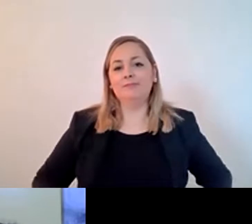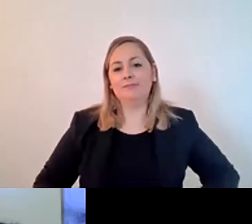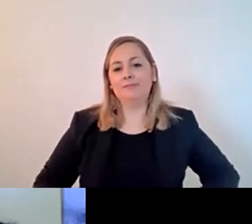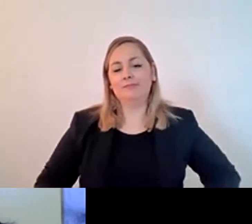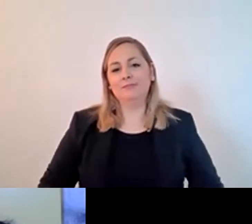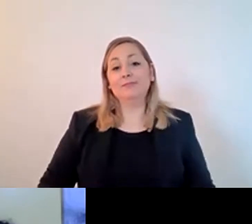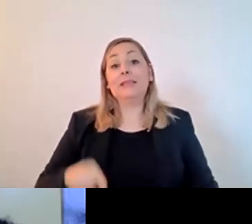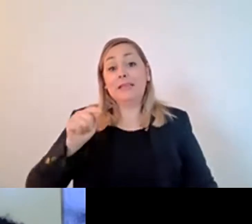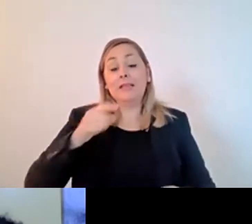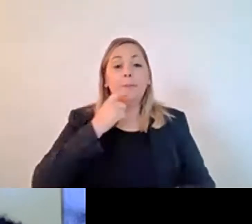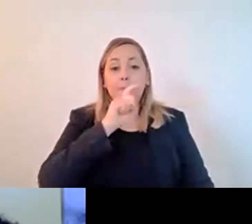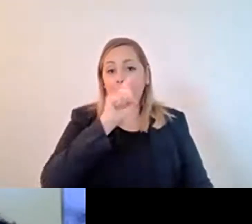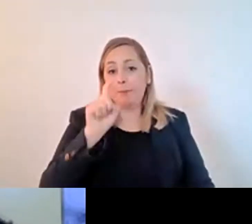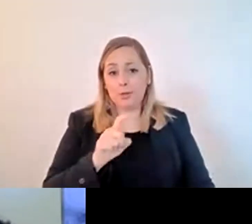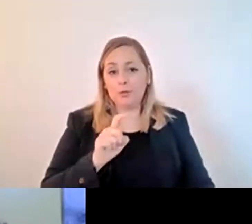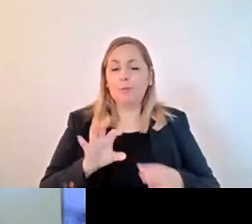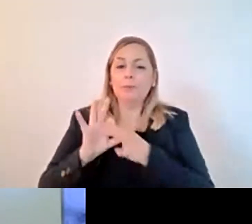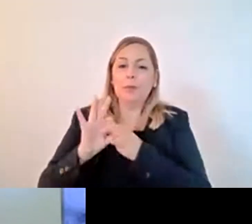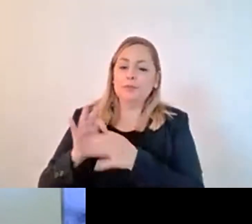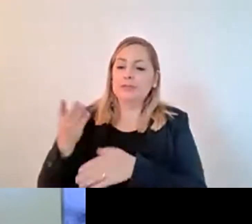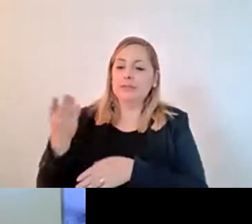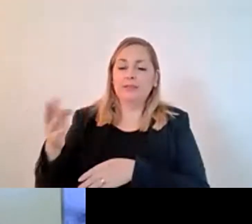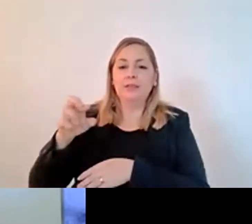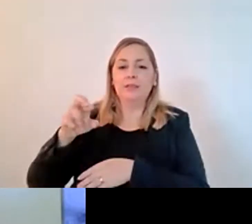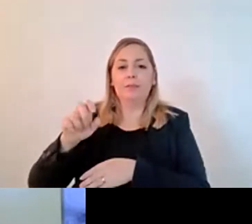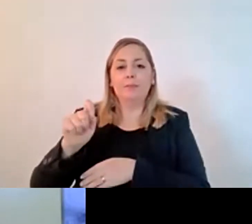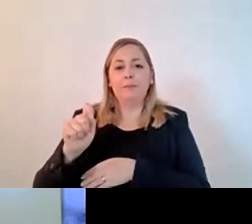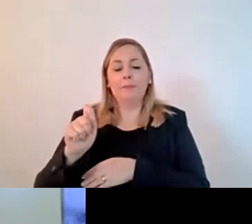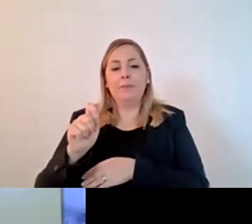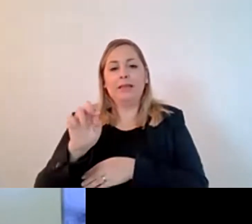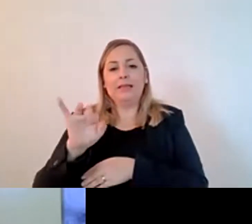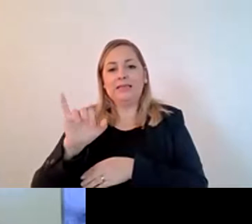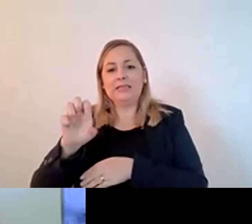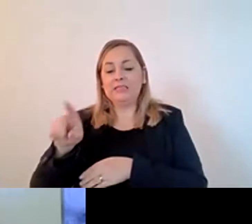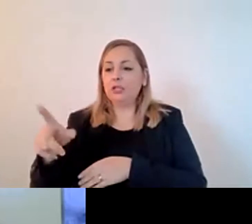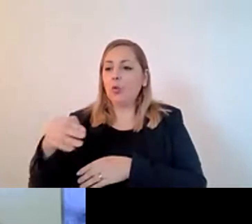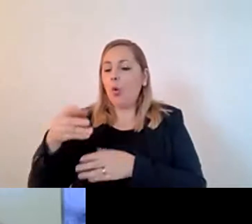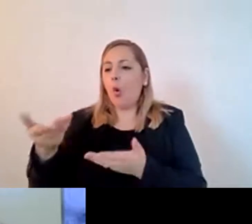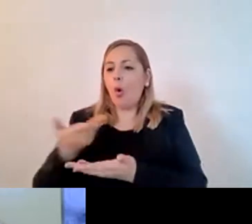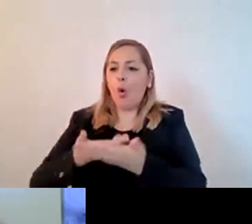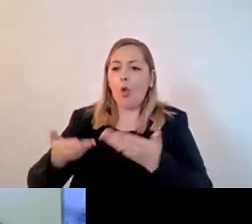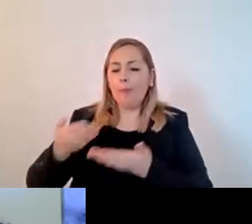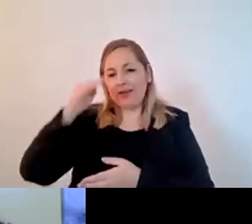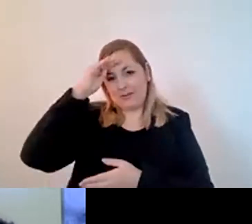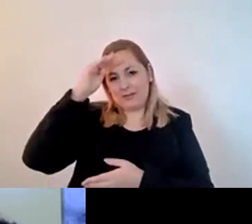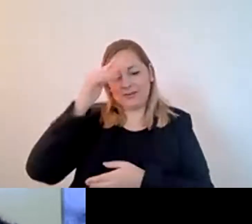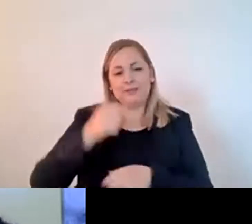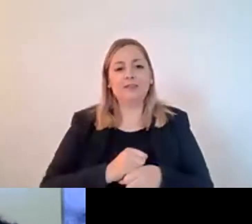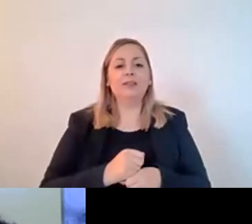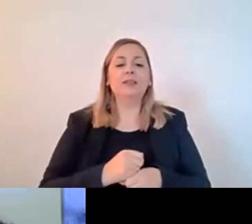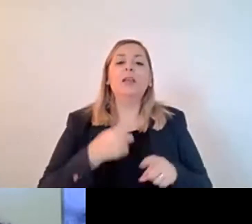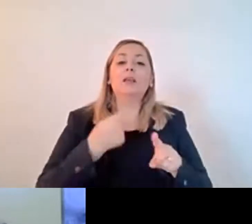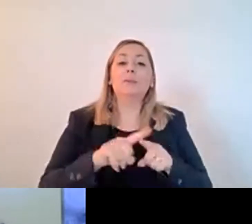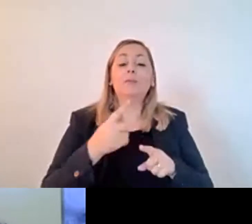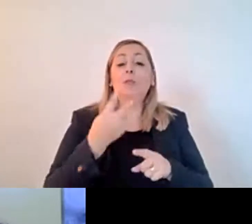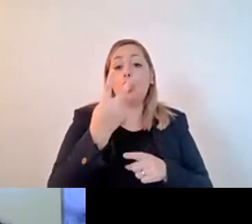Acá hay una pregunta. Muchas gracias a ti, Patricia, por compartir tu experiencia. Acá hay dos preguntas